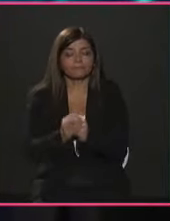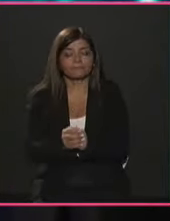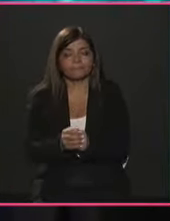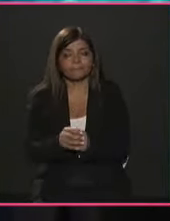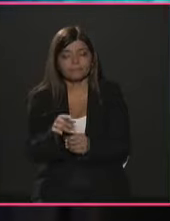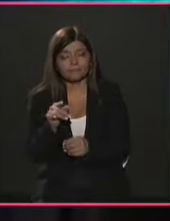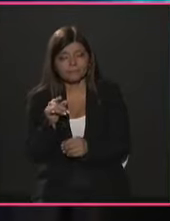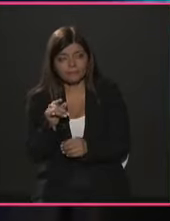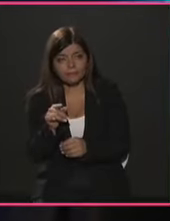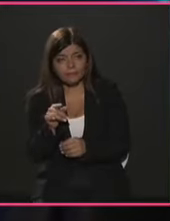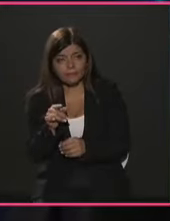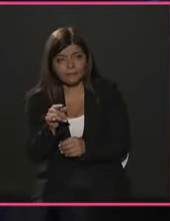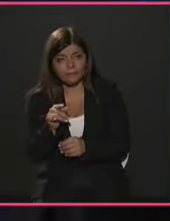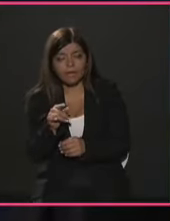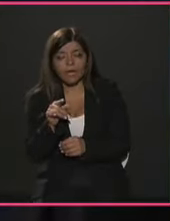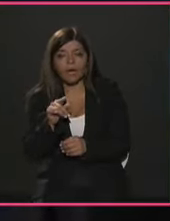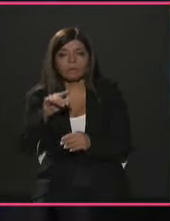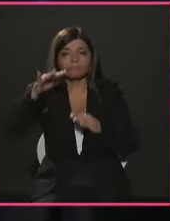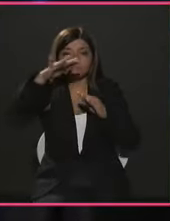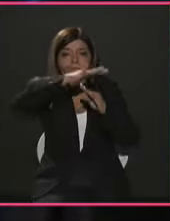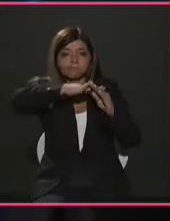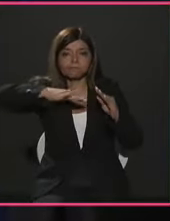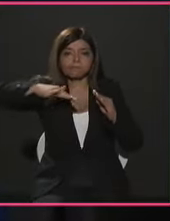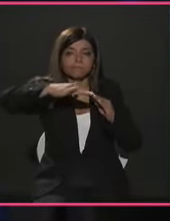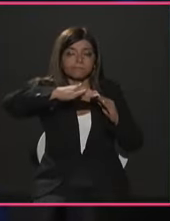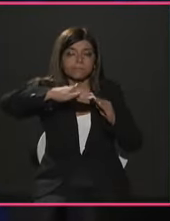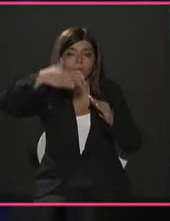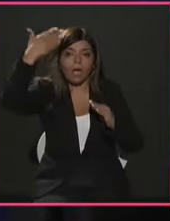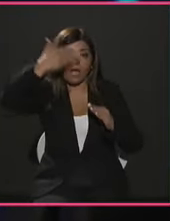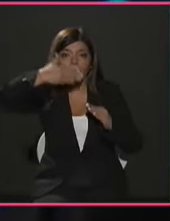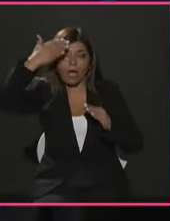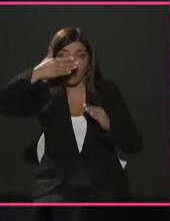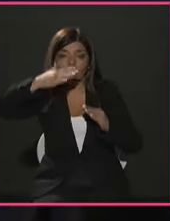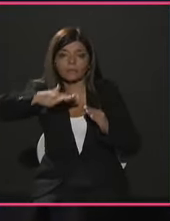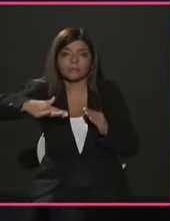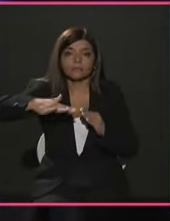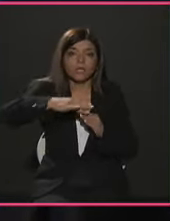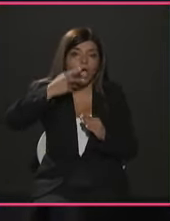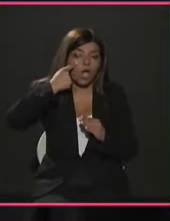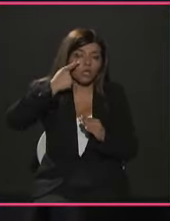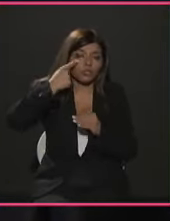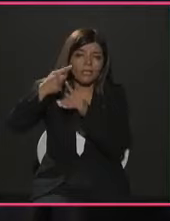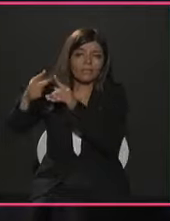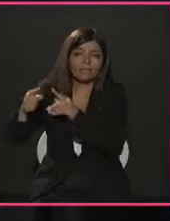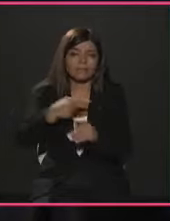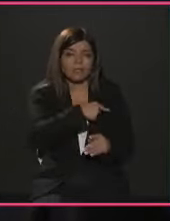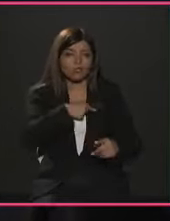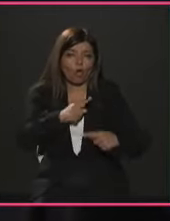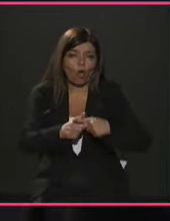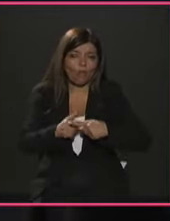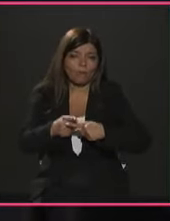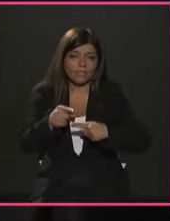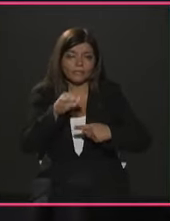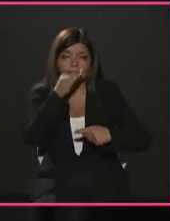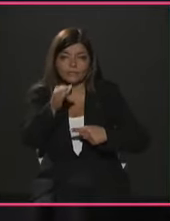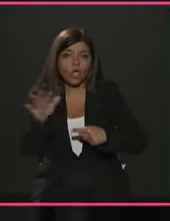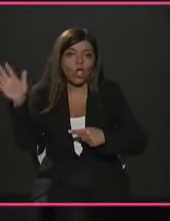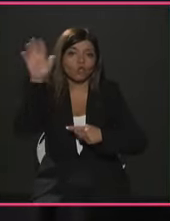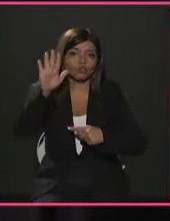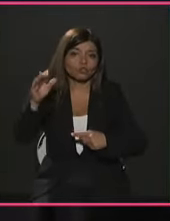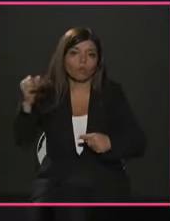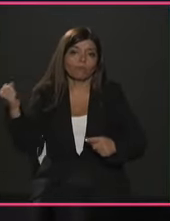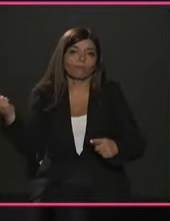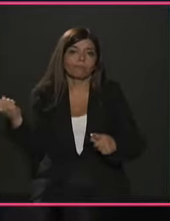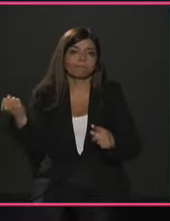curva ozono carbono negro y metano se conoce con distintos nombres que describen Cómo impactan